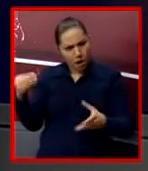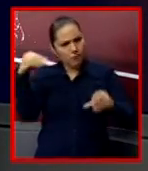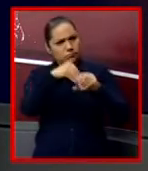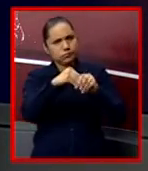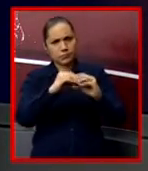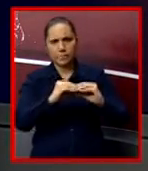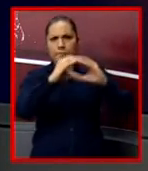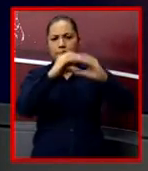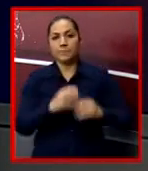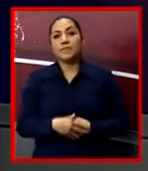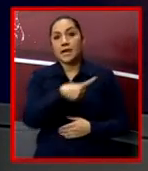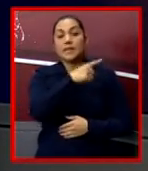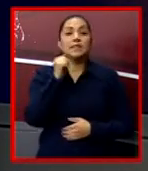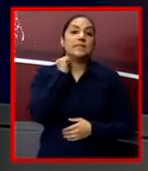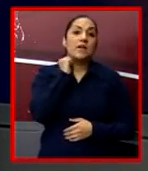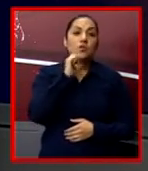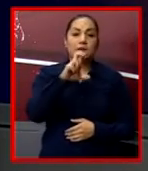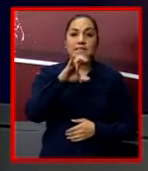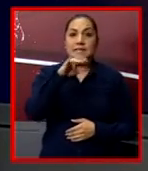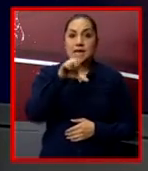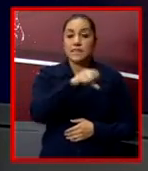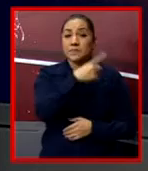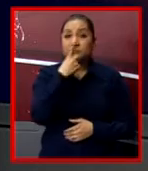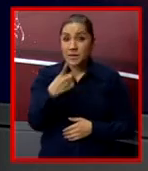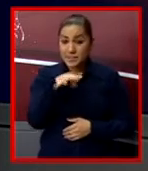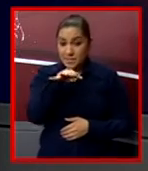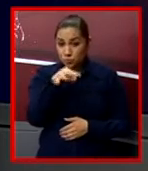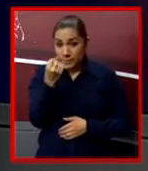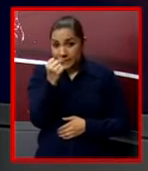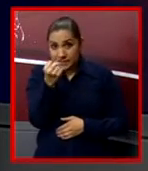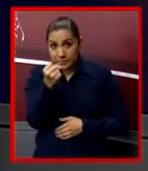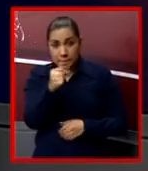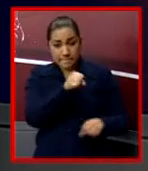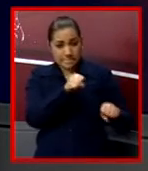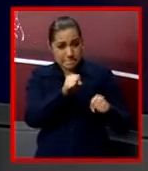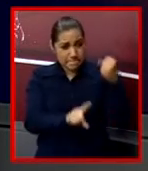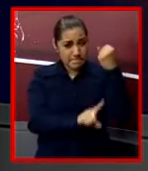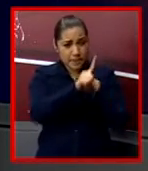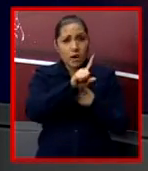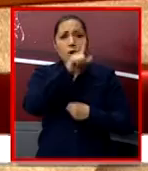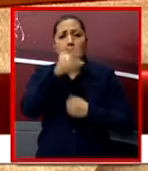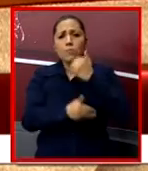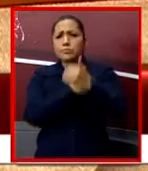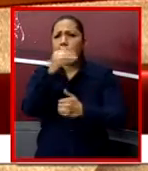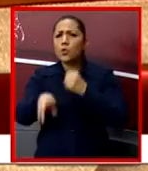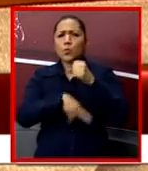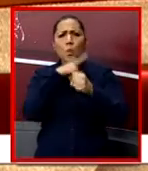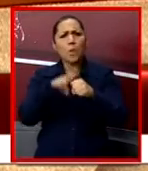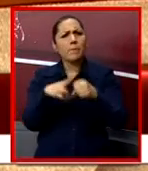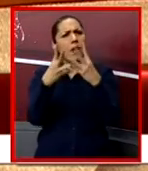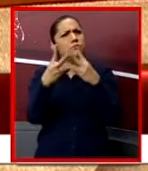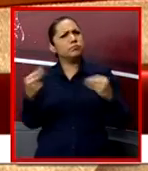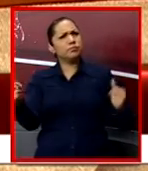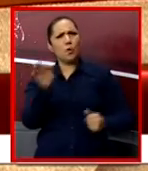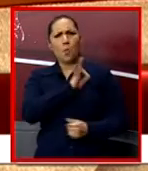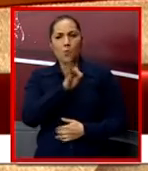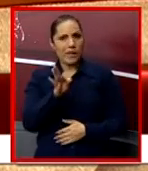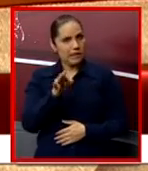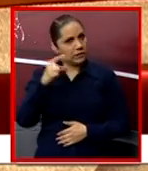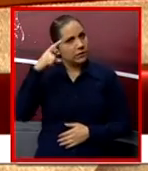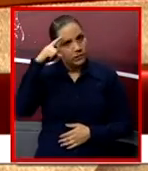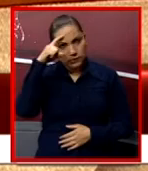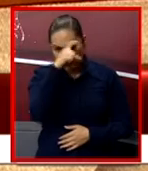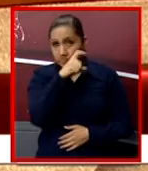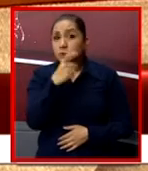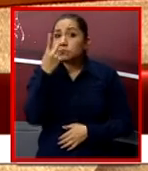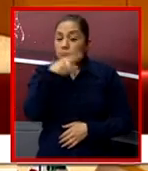Alejandro Encinas, imposible regresar a la normalidad antes del 19 de septiembre y subrayó la importancia de reseñar las políticas de protección